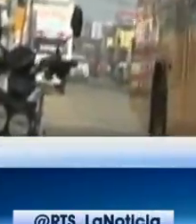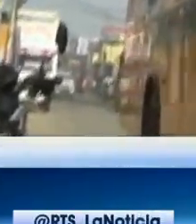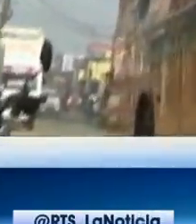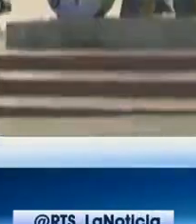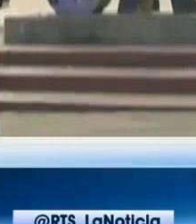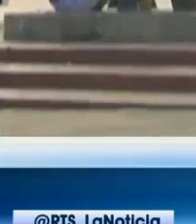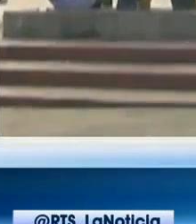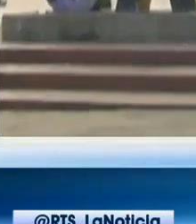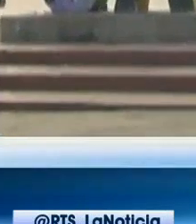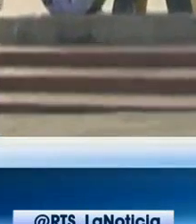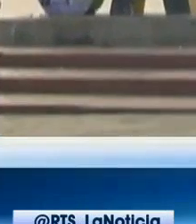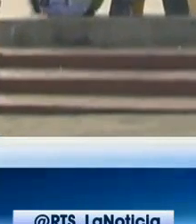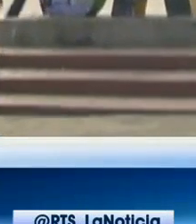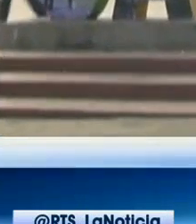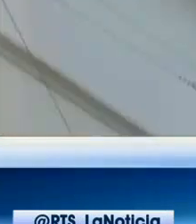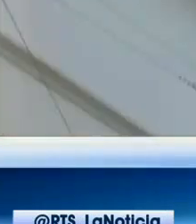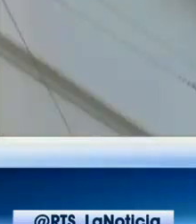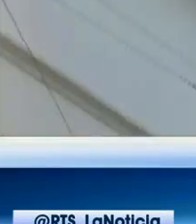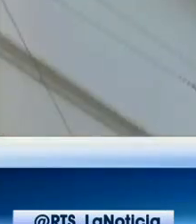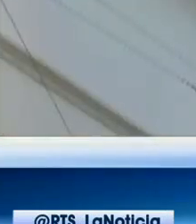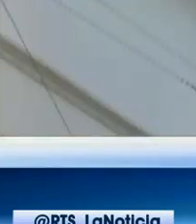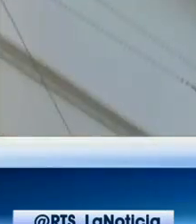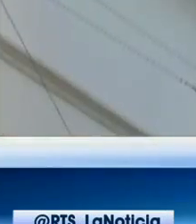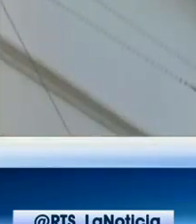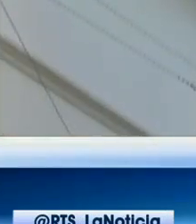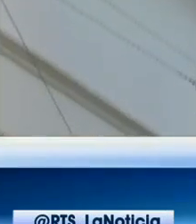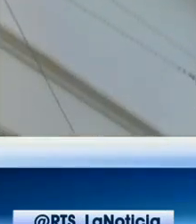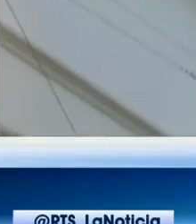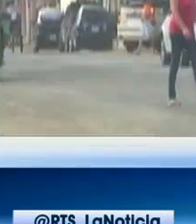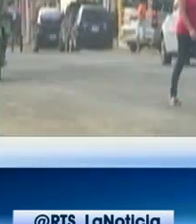cascadas. Acompáñenme a conocer mucho más de su cultura.